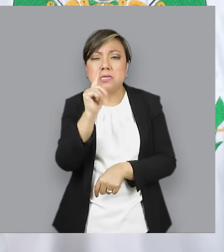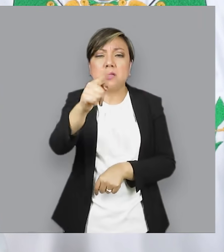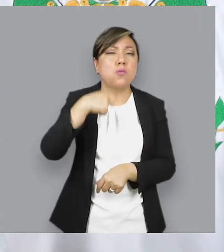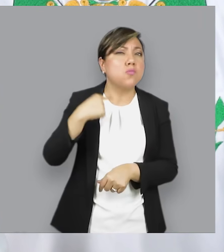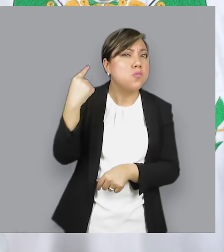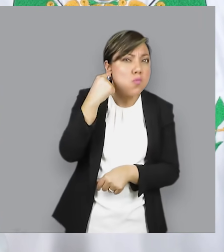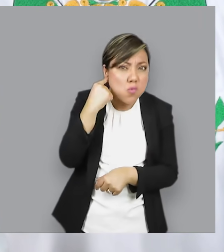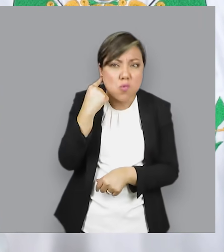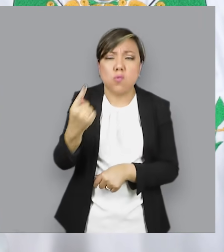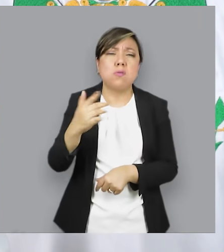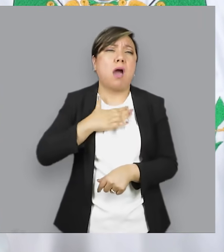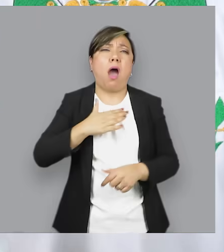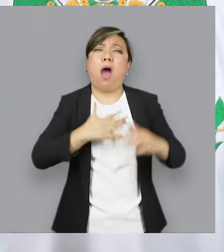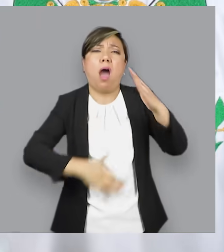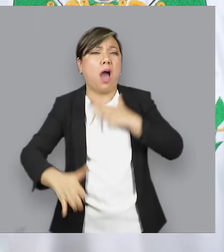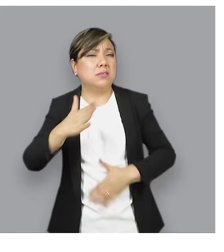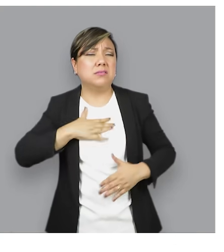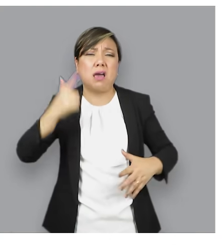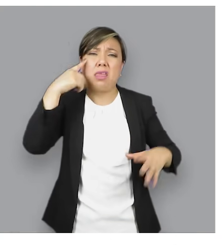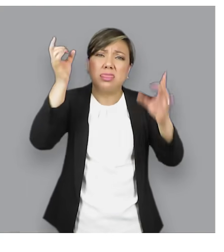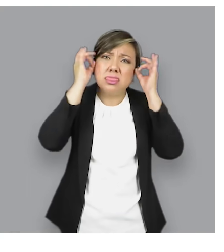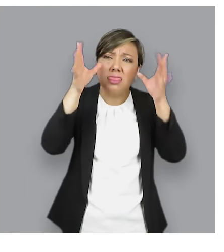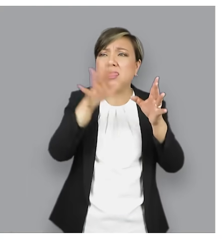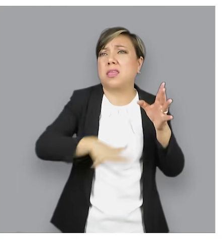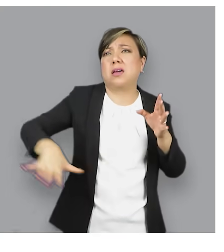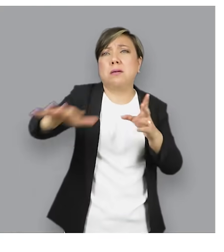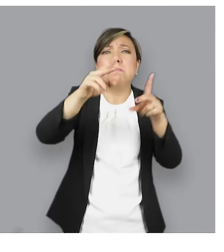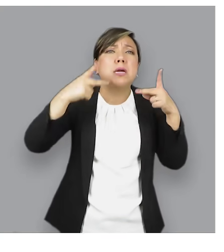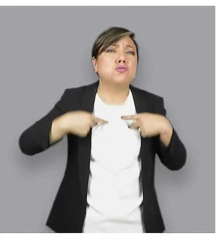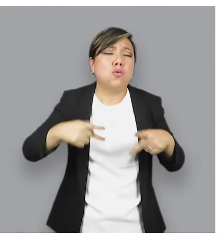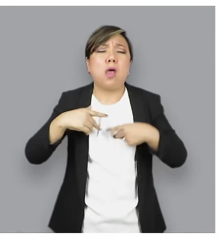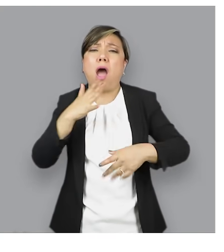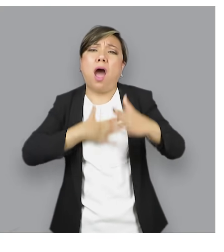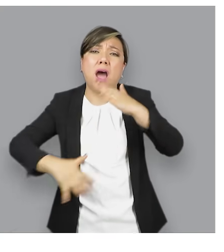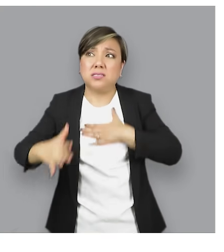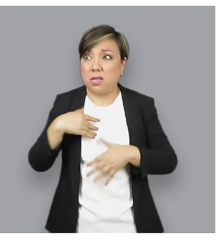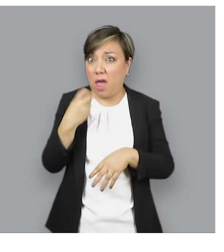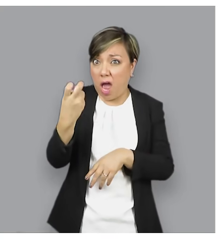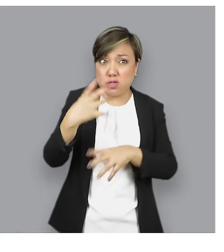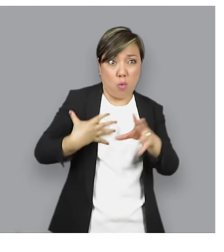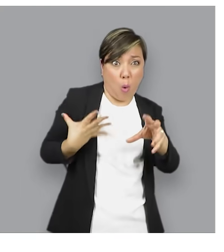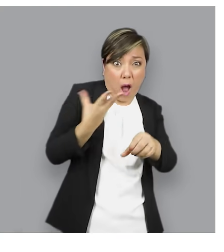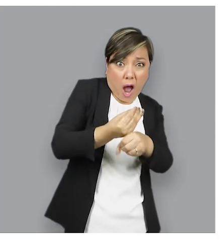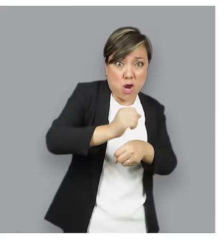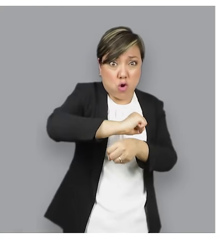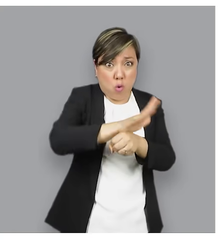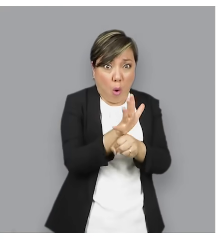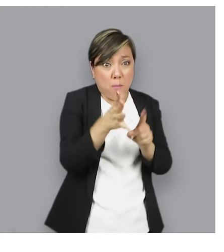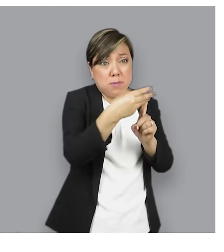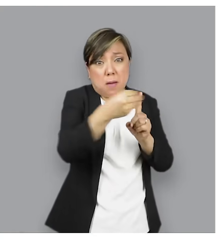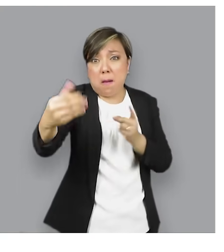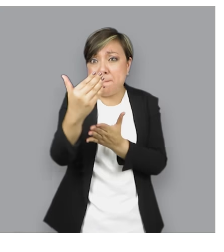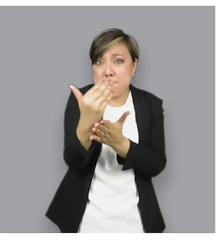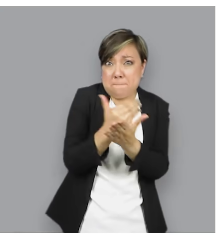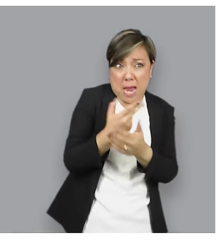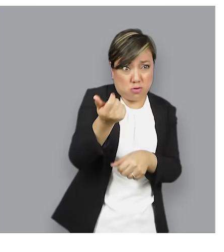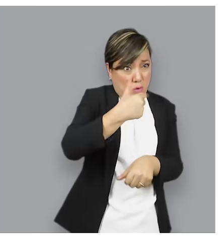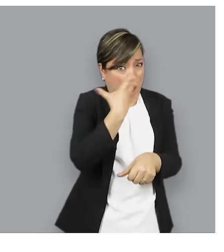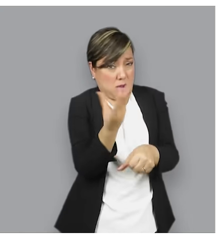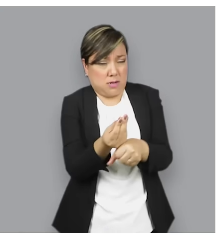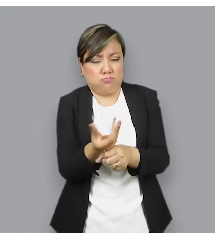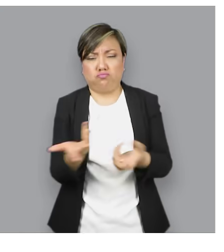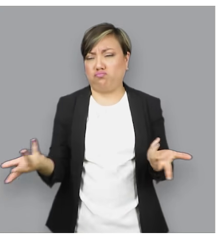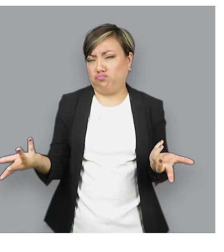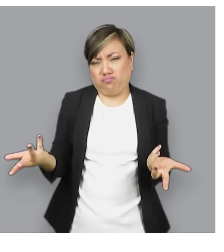varias ocasiones, hemos escuchado la frase «Ya estamos cansados. La población está cansada», como si eso fuera una solución mágica que